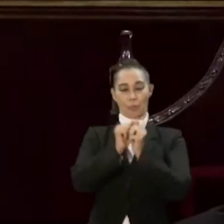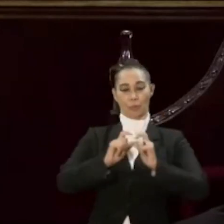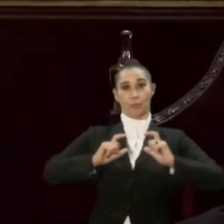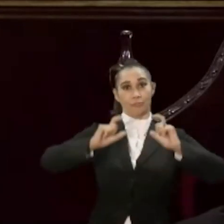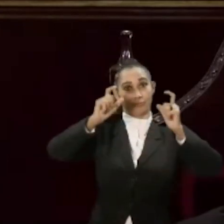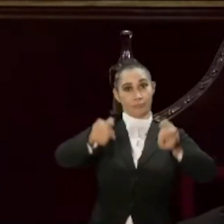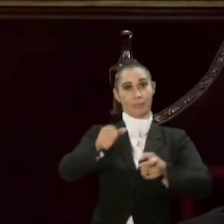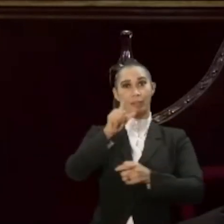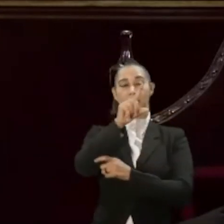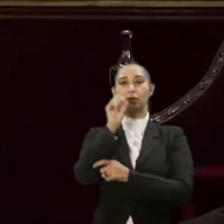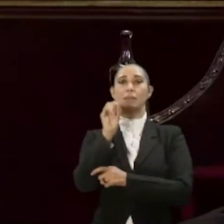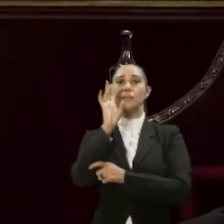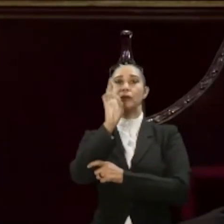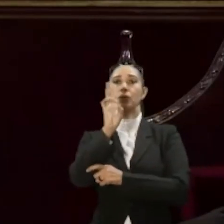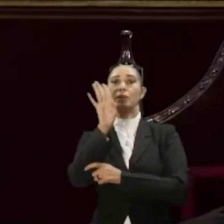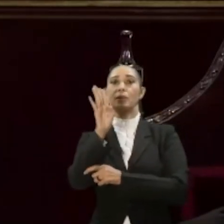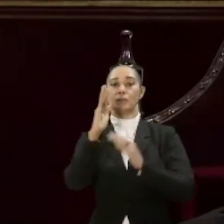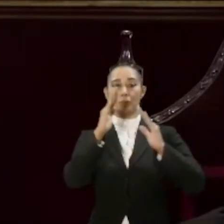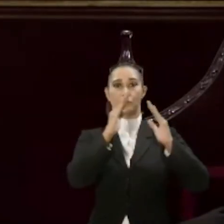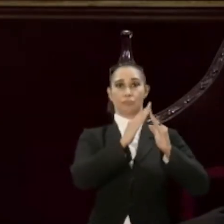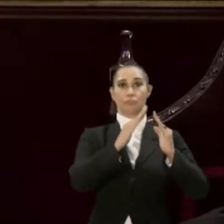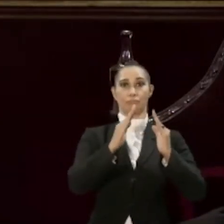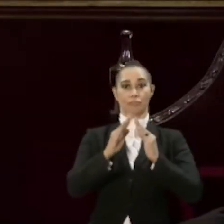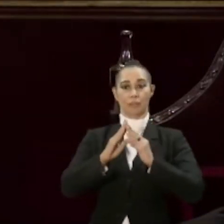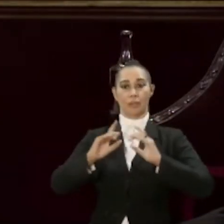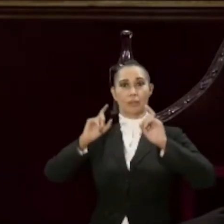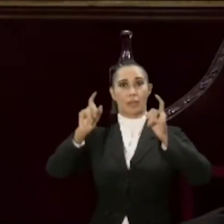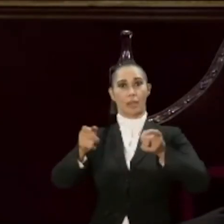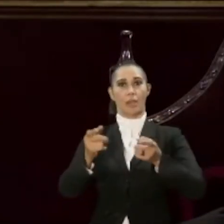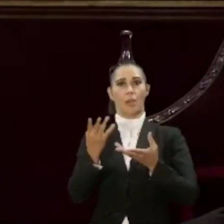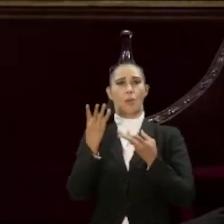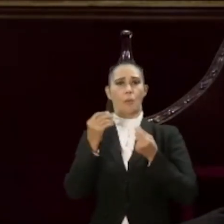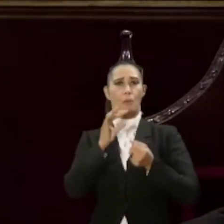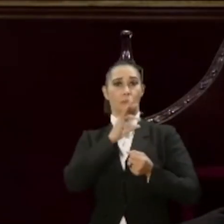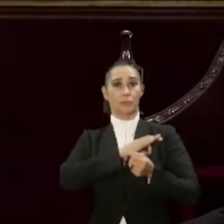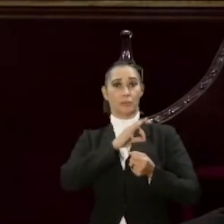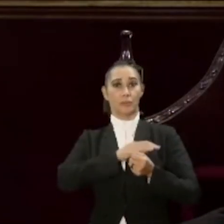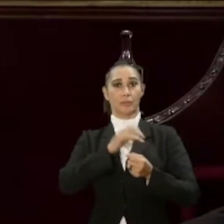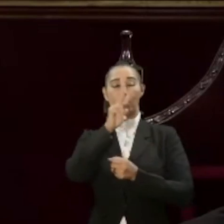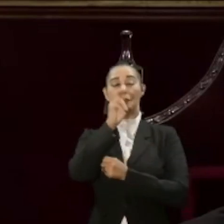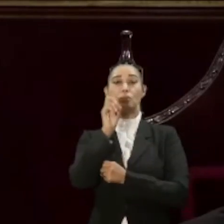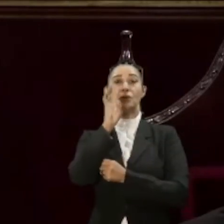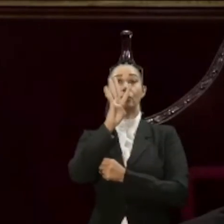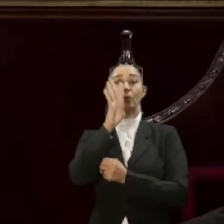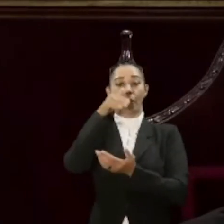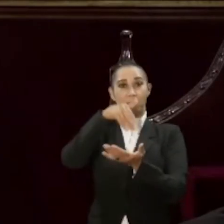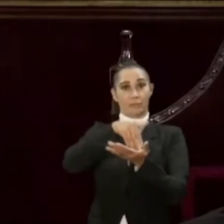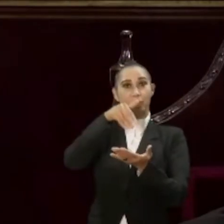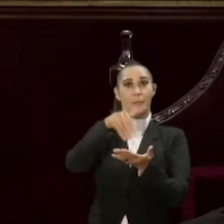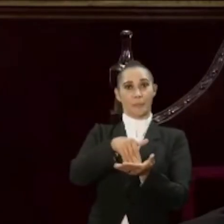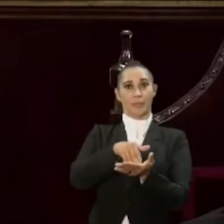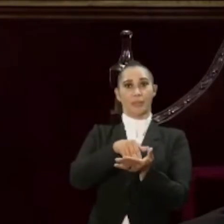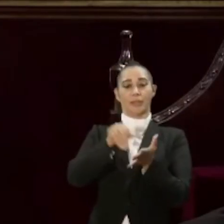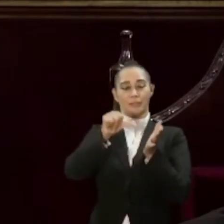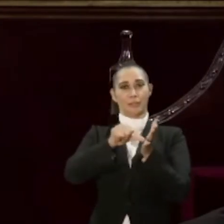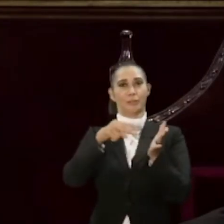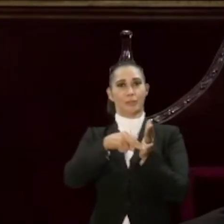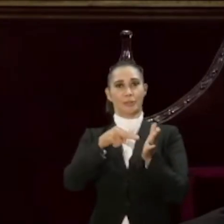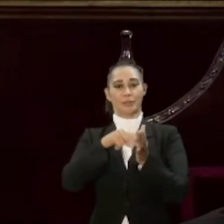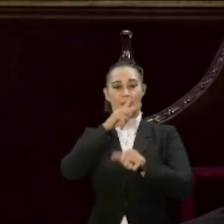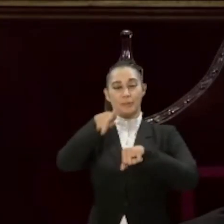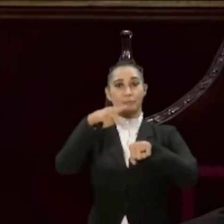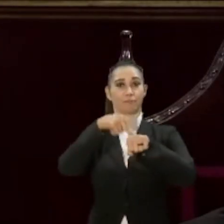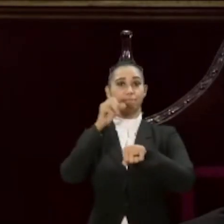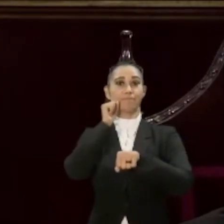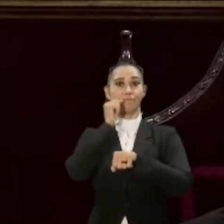de 171 viviendas desplazadas y fueron beneficiadas 240.000 habitantes entre el Distrito Nacional y la provincia de